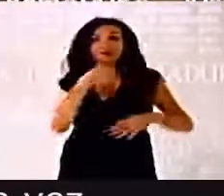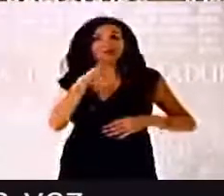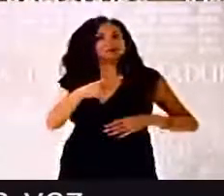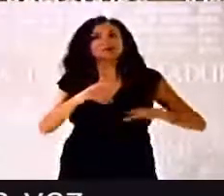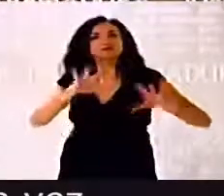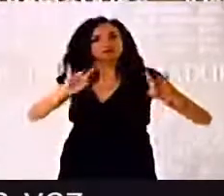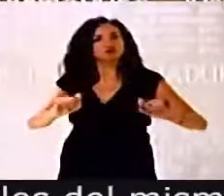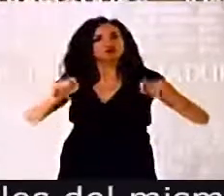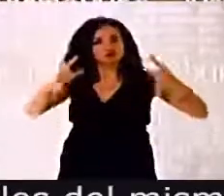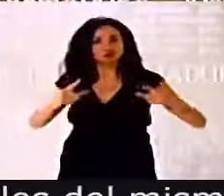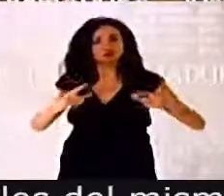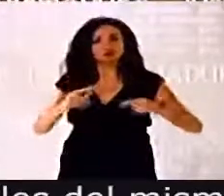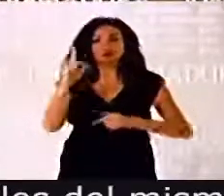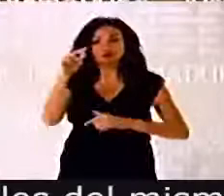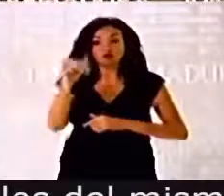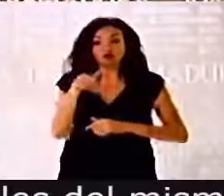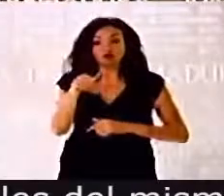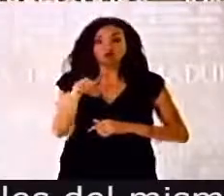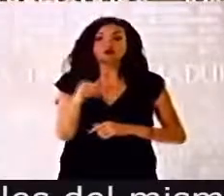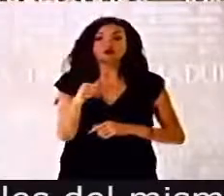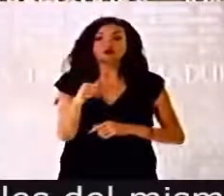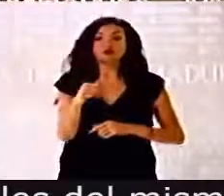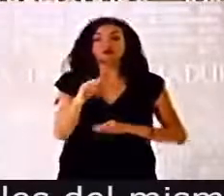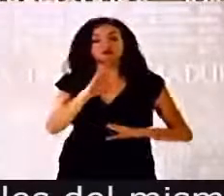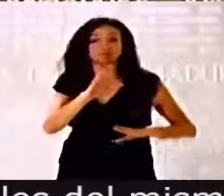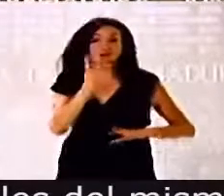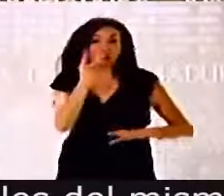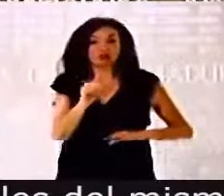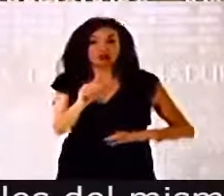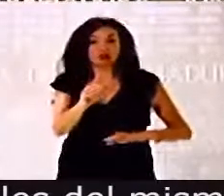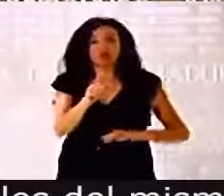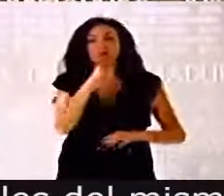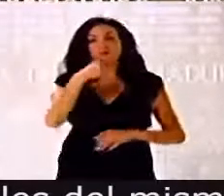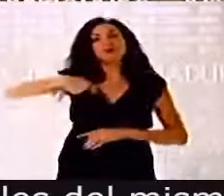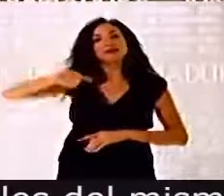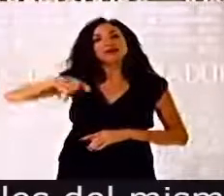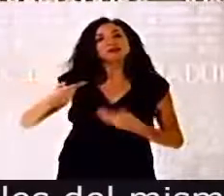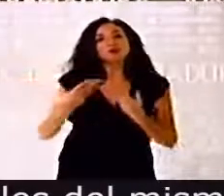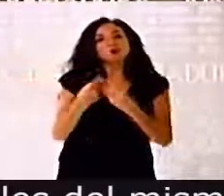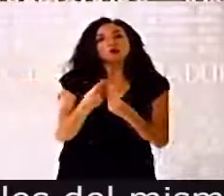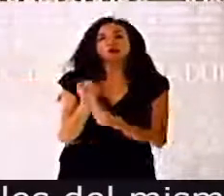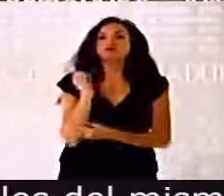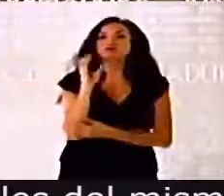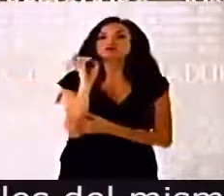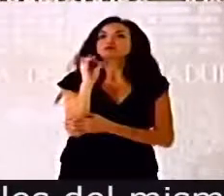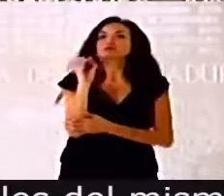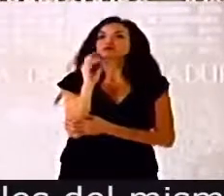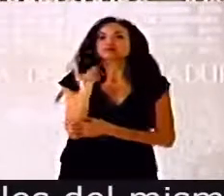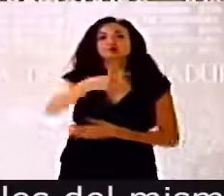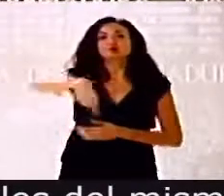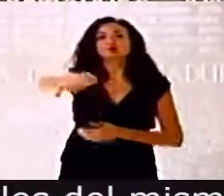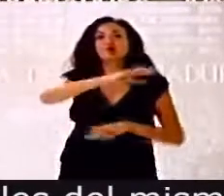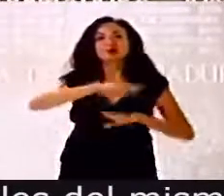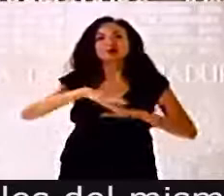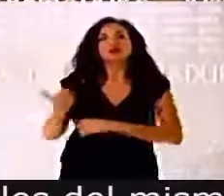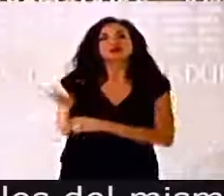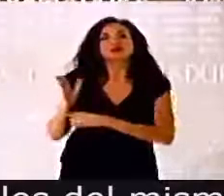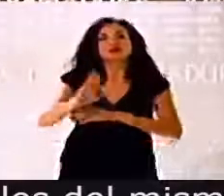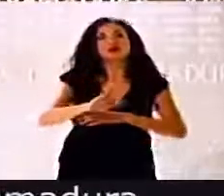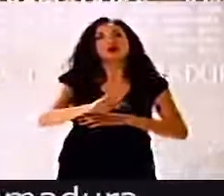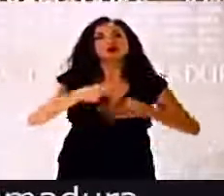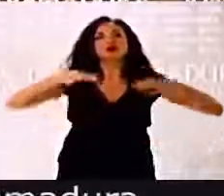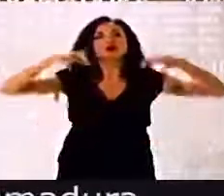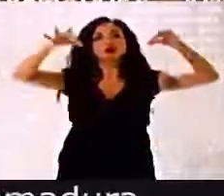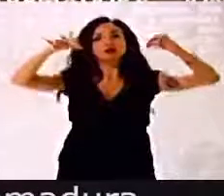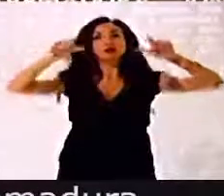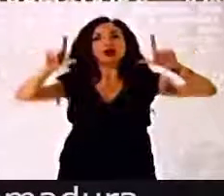próximo viernes, pasado mañana, el presidente de la Junta de Extremadura comparecerá aquí ante ustedes para hacer la presentación del cartel, como se suele